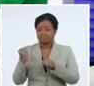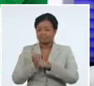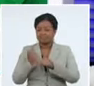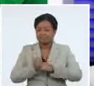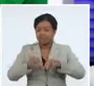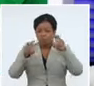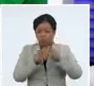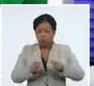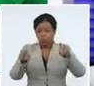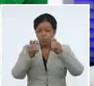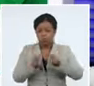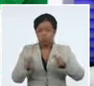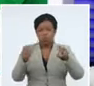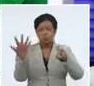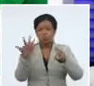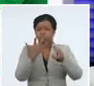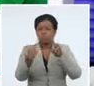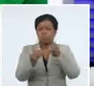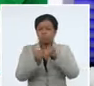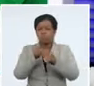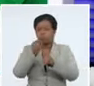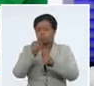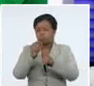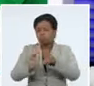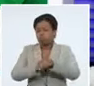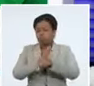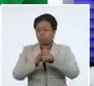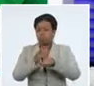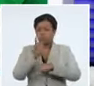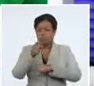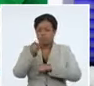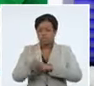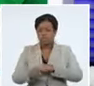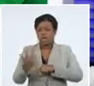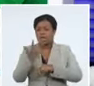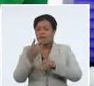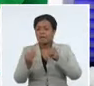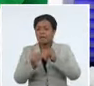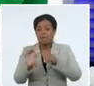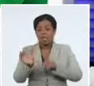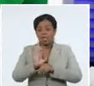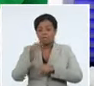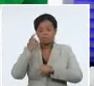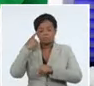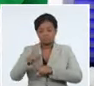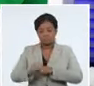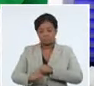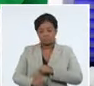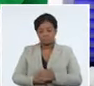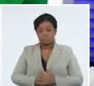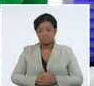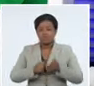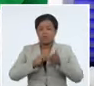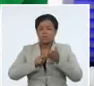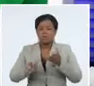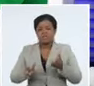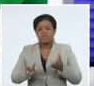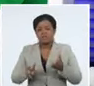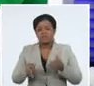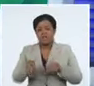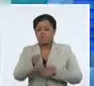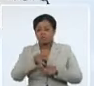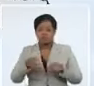infección de 2 de los casos que se diagnosticaron en el día de ayer. Por provincias, por